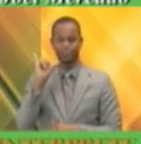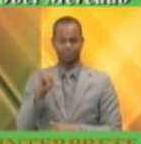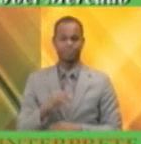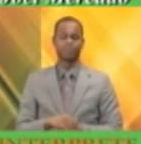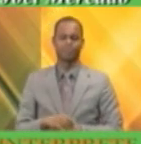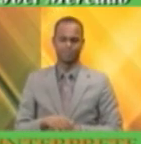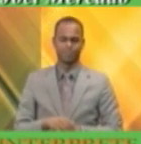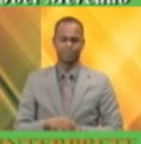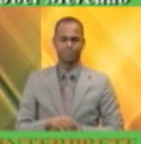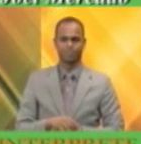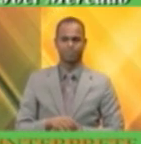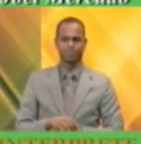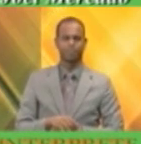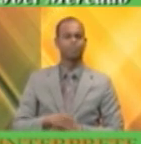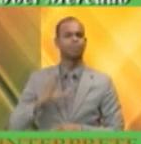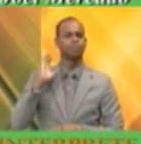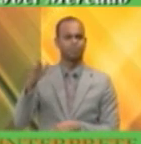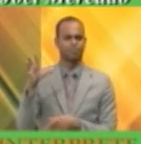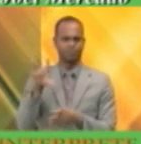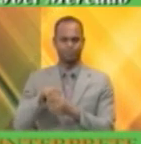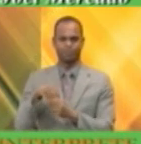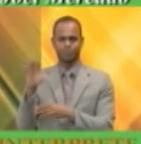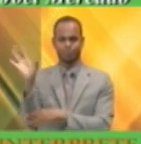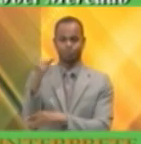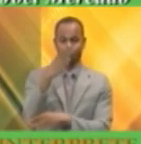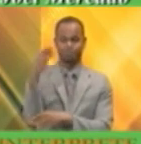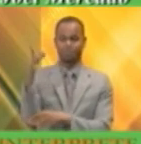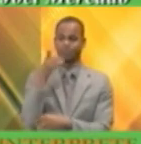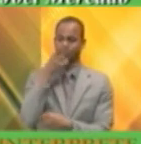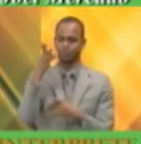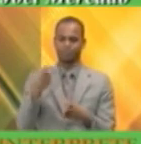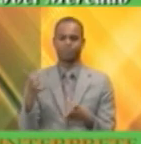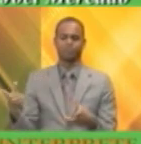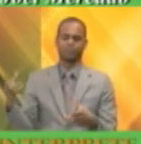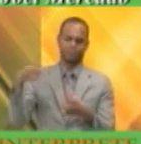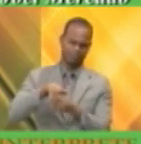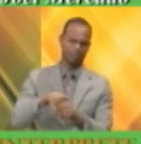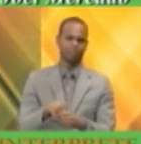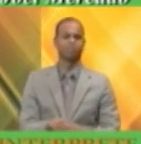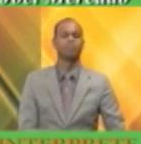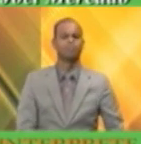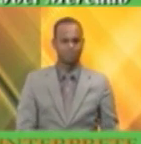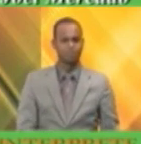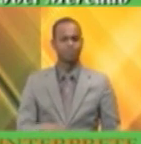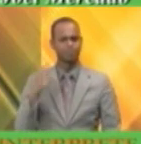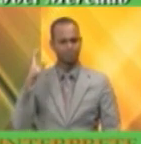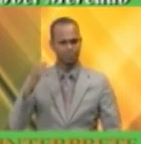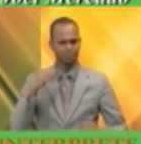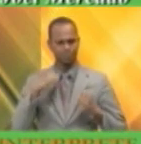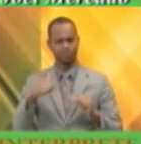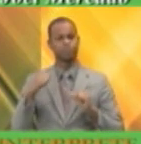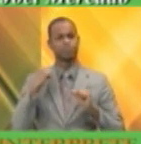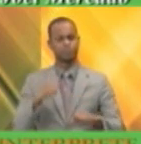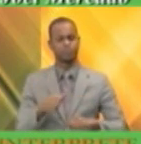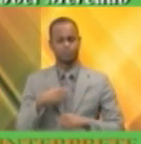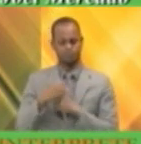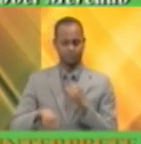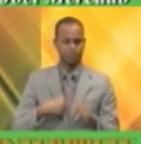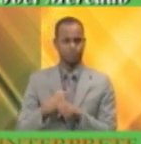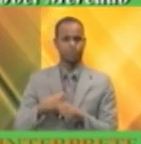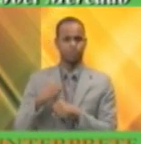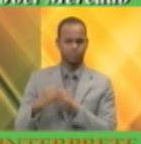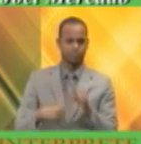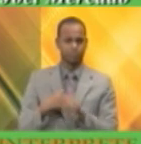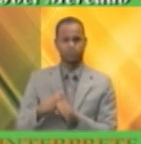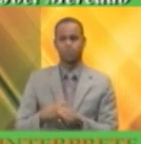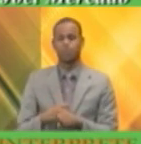prometernos que son, eso, estar son presente juegos... allí, ondear la bandera dominicana y participar. Vamos a participar. Y cada año, eso sí, y